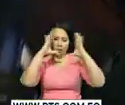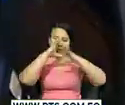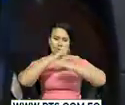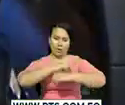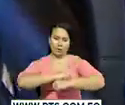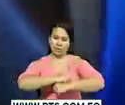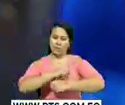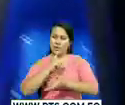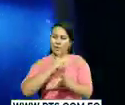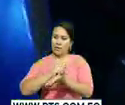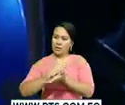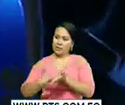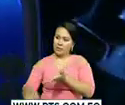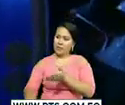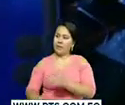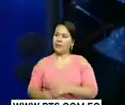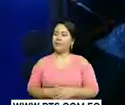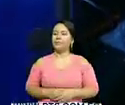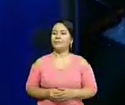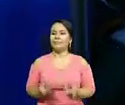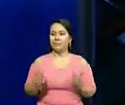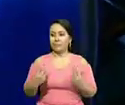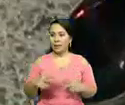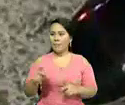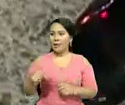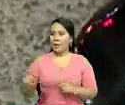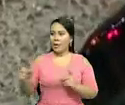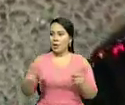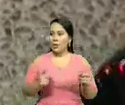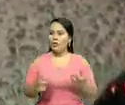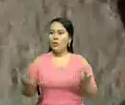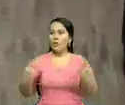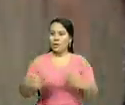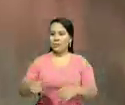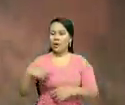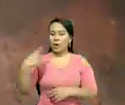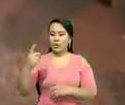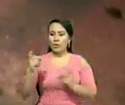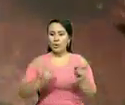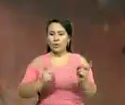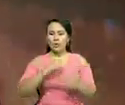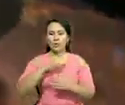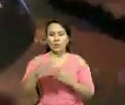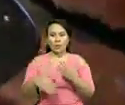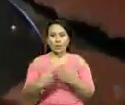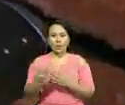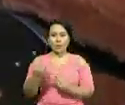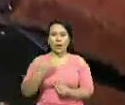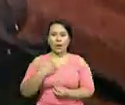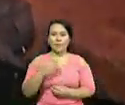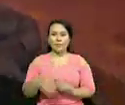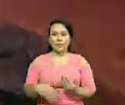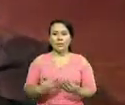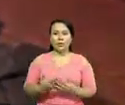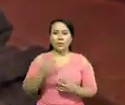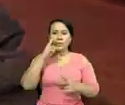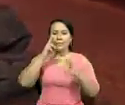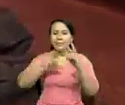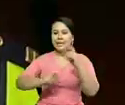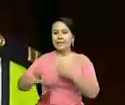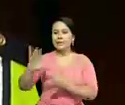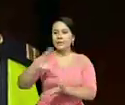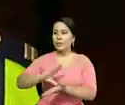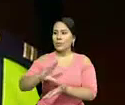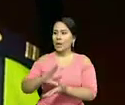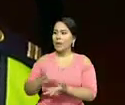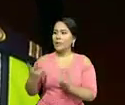en las semanas. También tenemos no solo controles aquí, también tenemos otros controles dispuestos en diferentes puntos de la ciudad. Esto con el